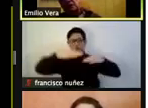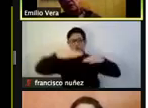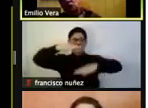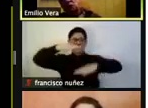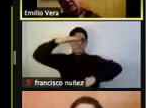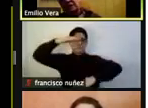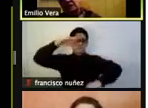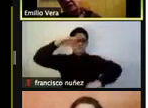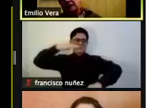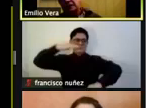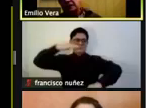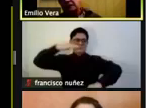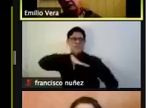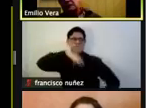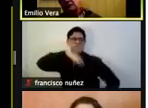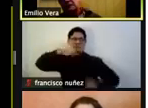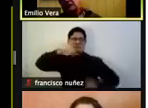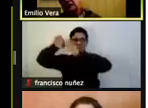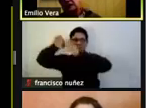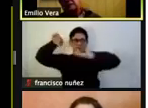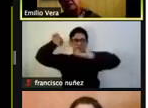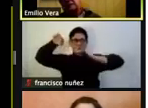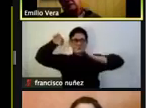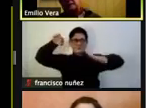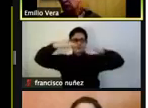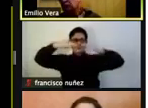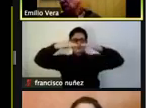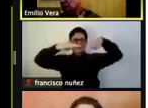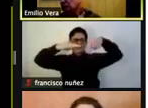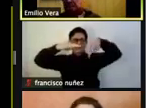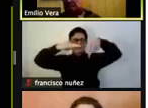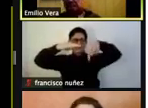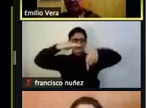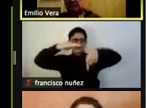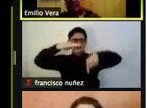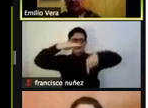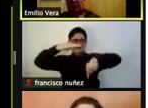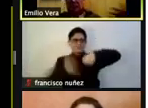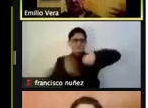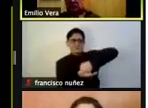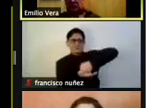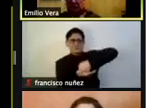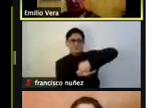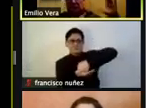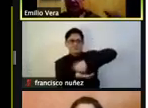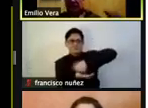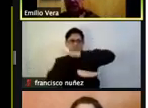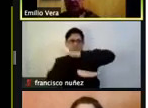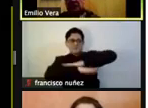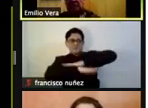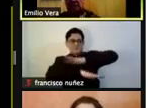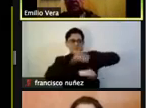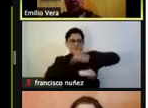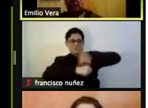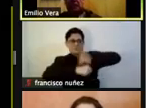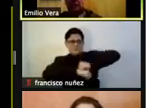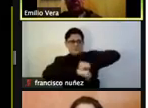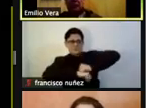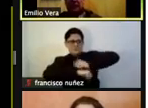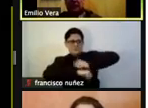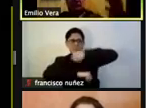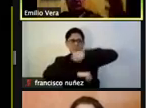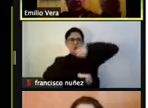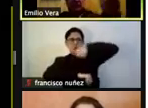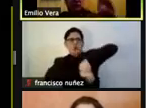velocidad en profundidad. Esto es aquí frente a Chile. Esta es la interpretación, uno de los perfiles que